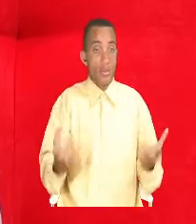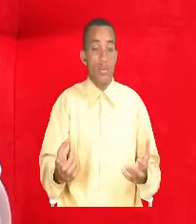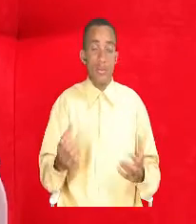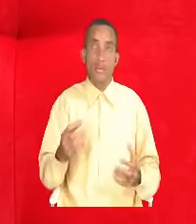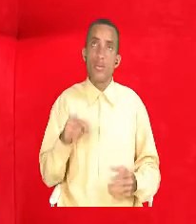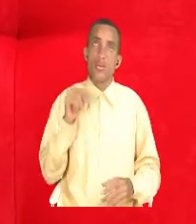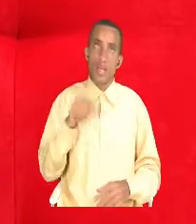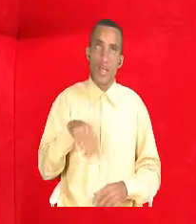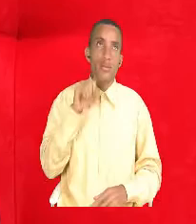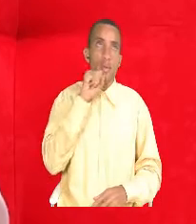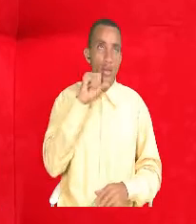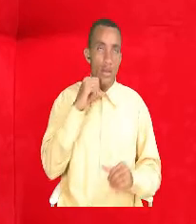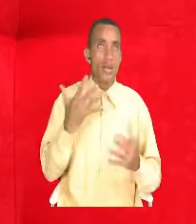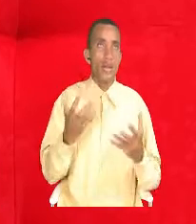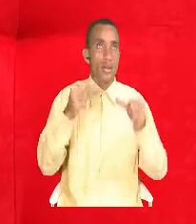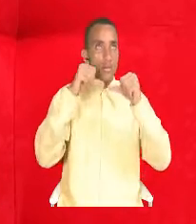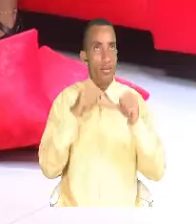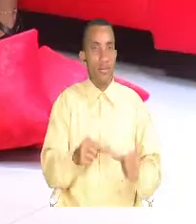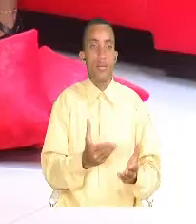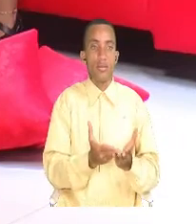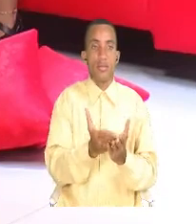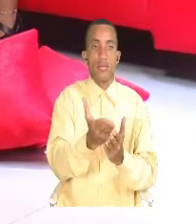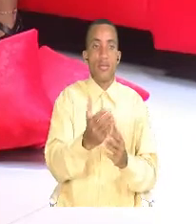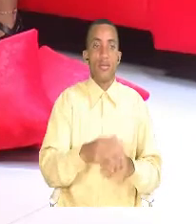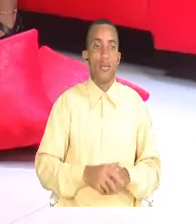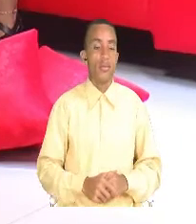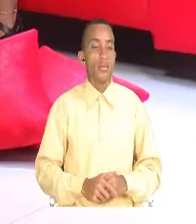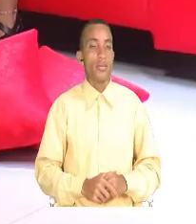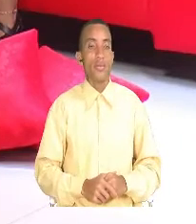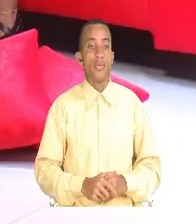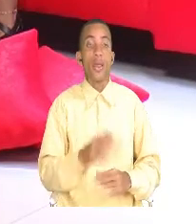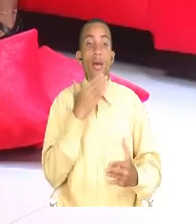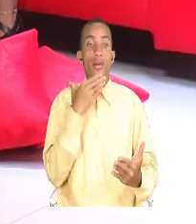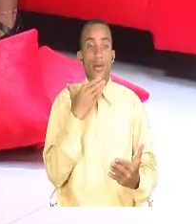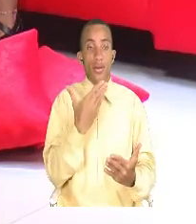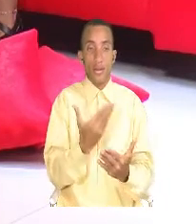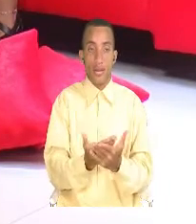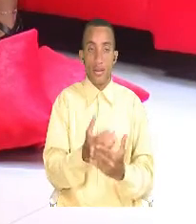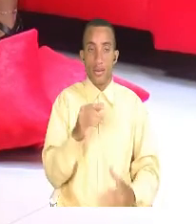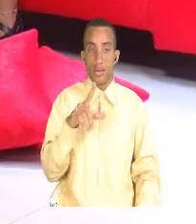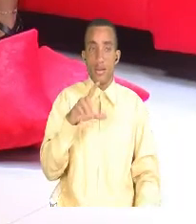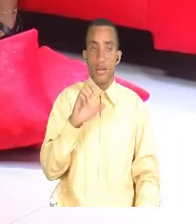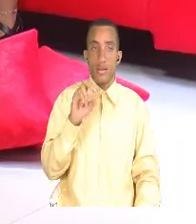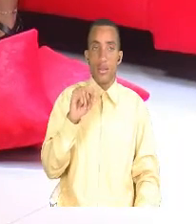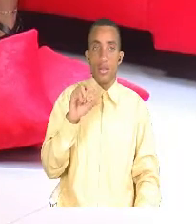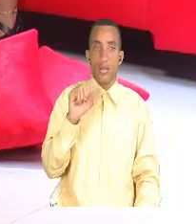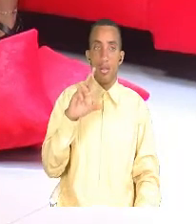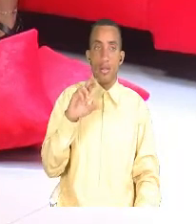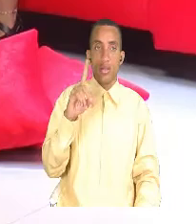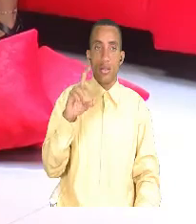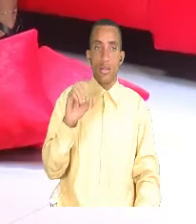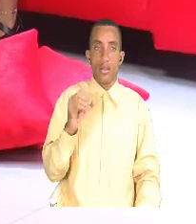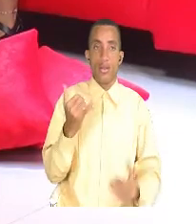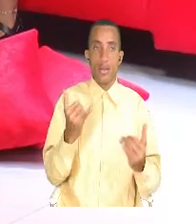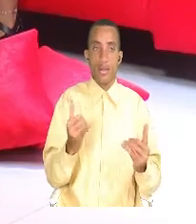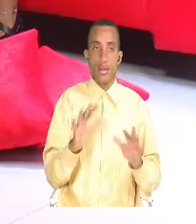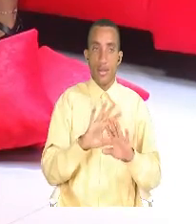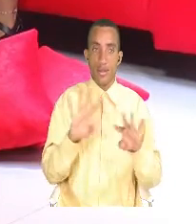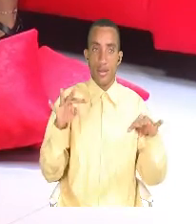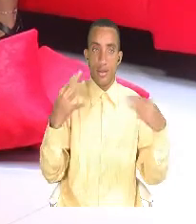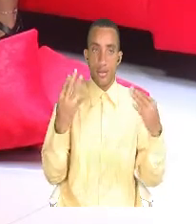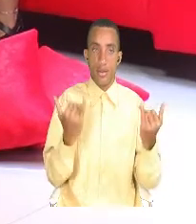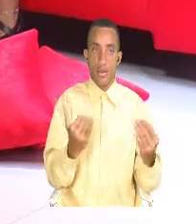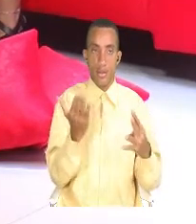Barranca y queremos seguir trabajando por Barranca Bermeja. Bueno, muchísimas gracias, señor Leonardo. Ustedes, un momentico, no se despeguen de ahí.